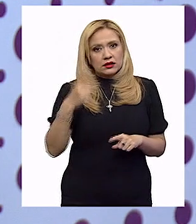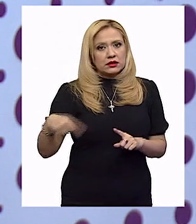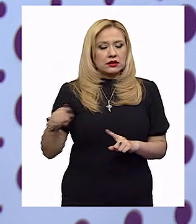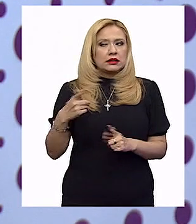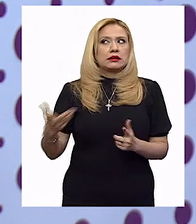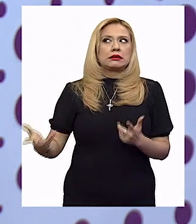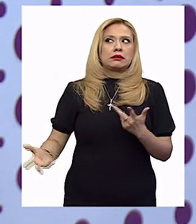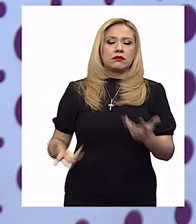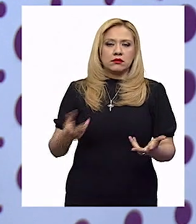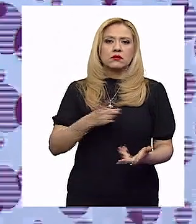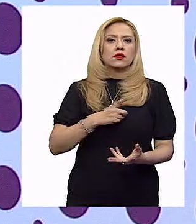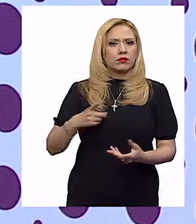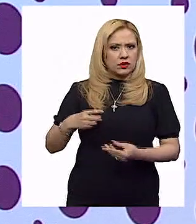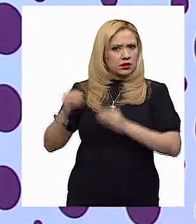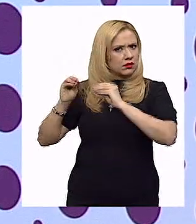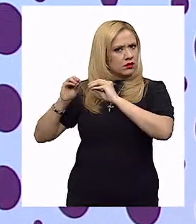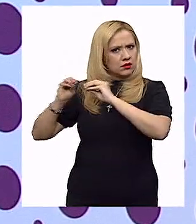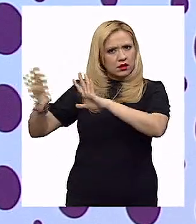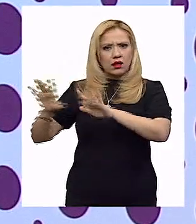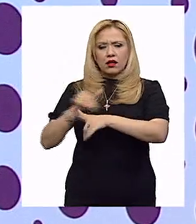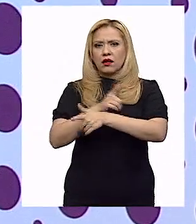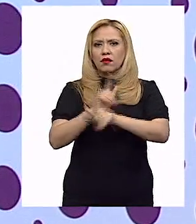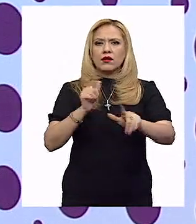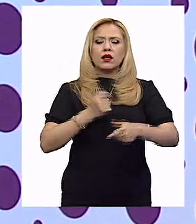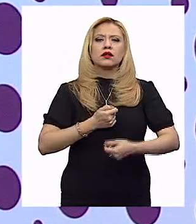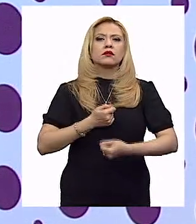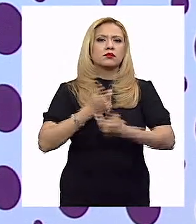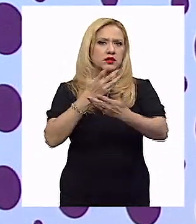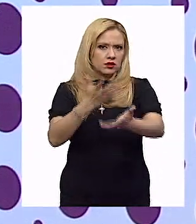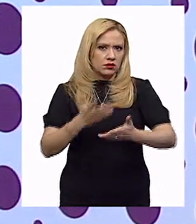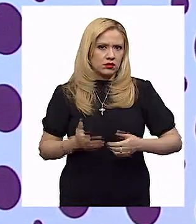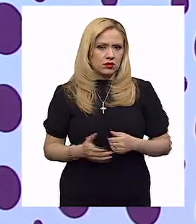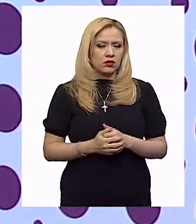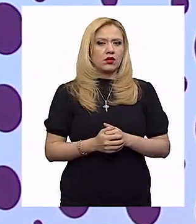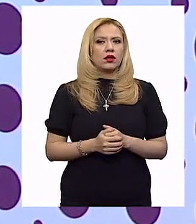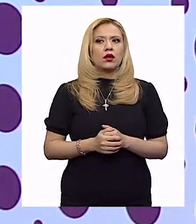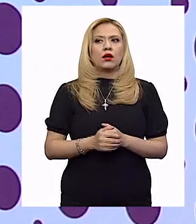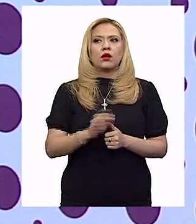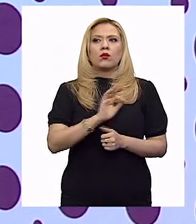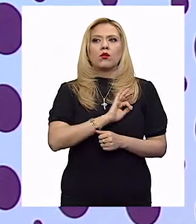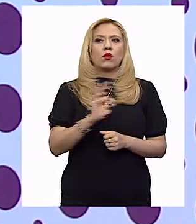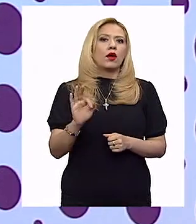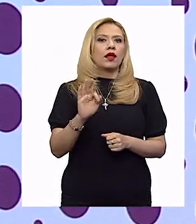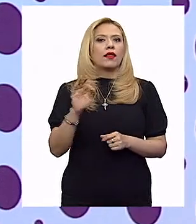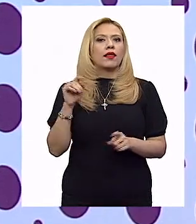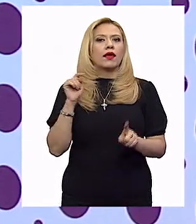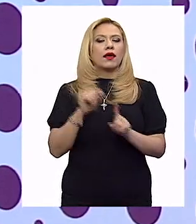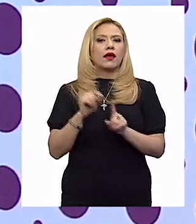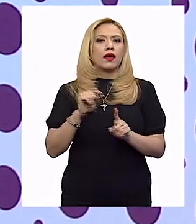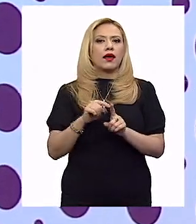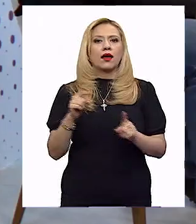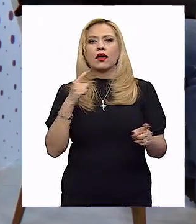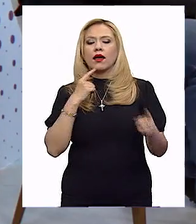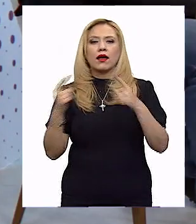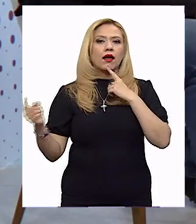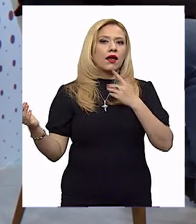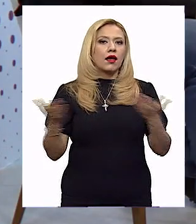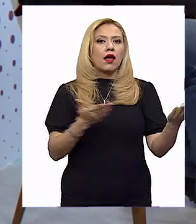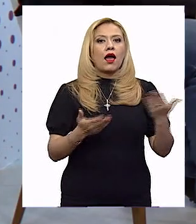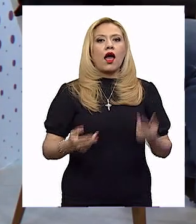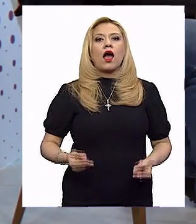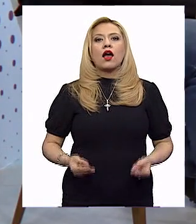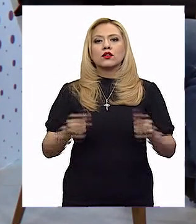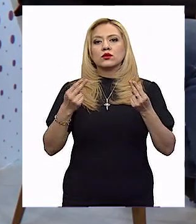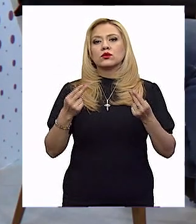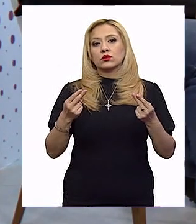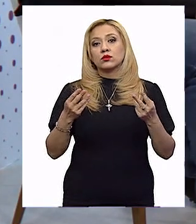poder ejercer esta libertad de expresión, que además pueda poner en el centro del debate público asuntos que son de